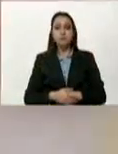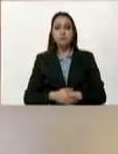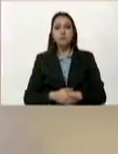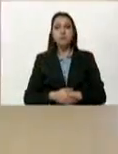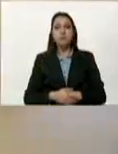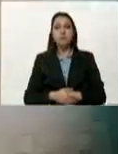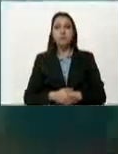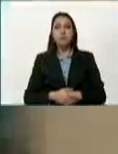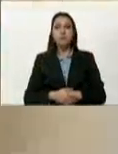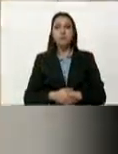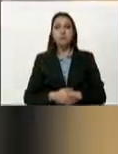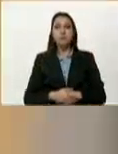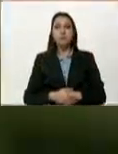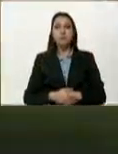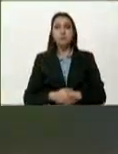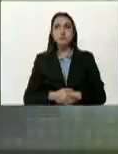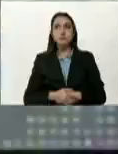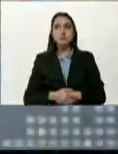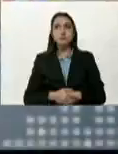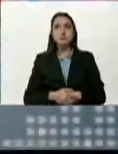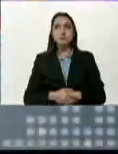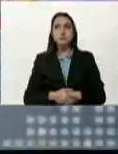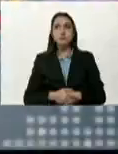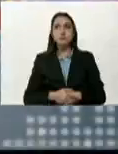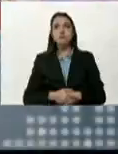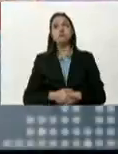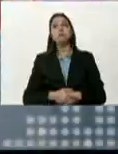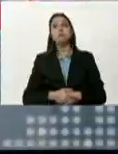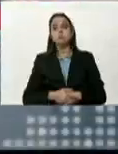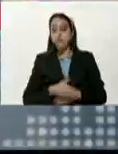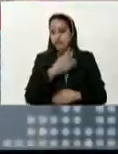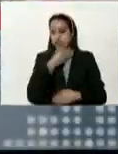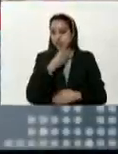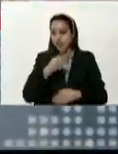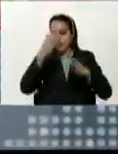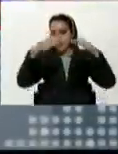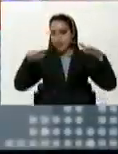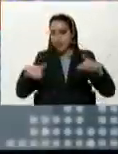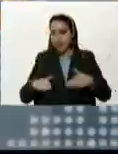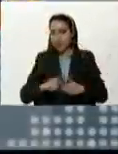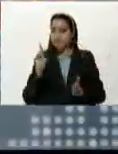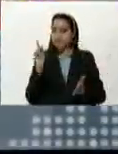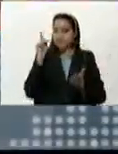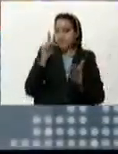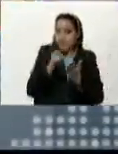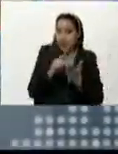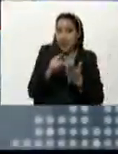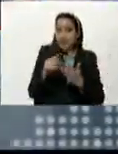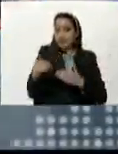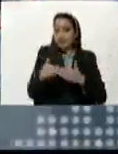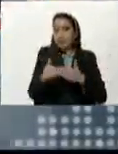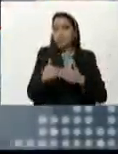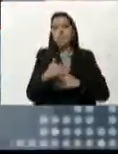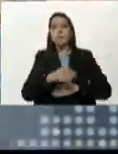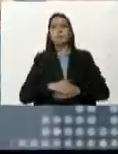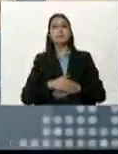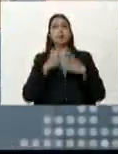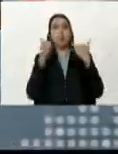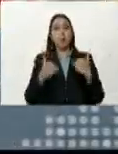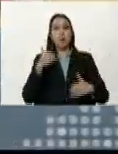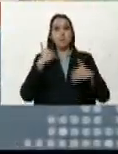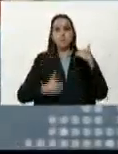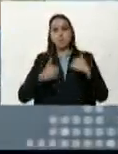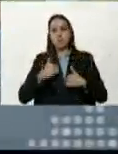pega navidad y como va llegando la navidad hoy miércoles